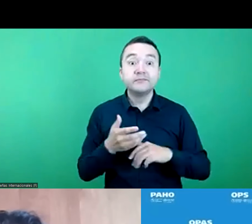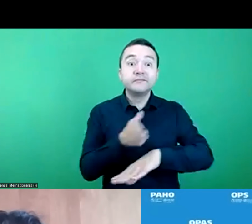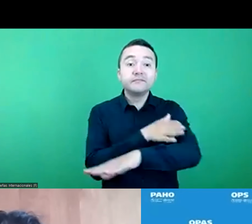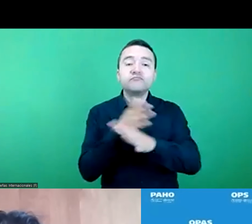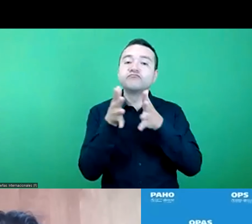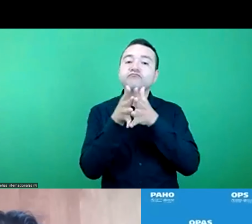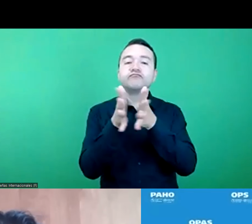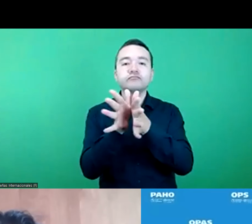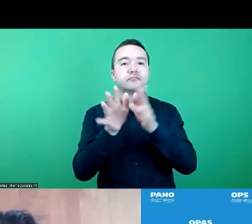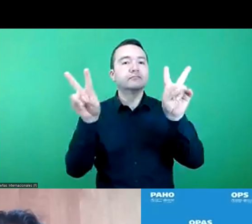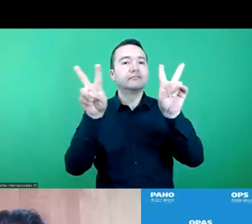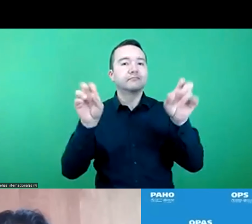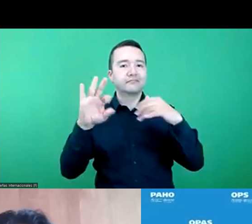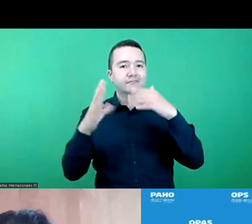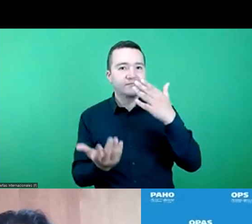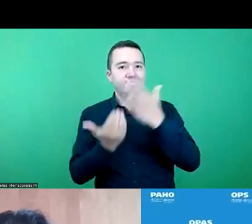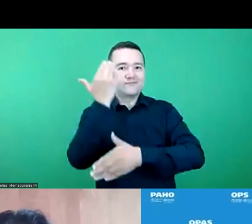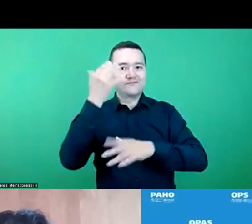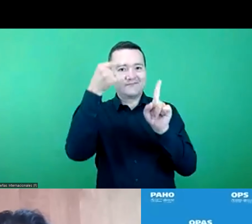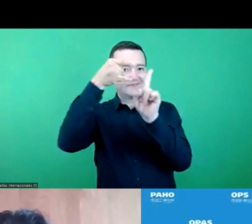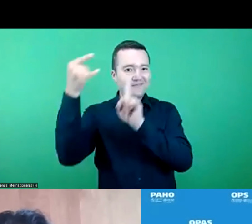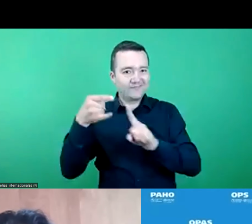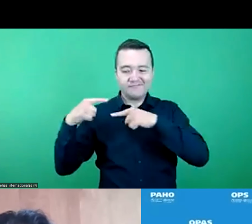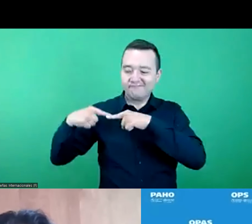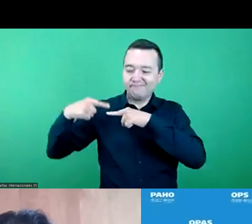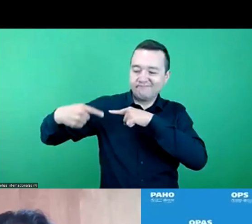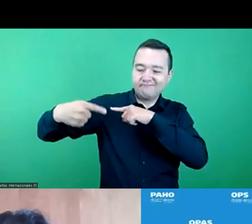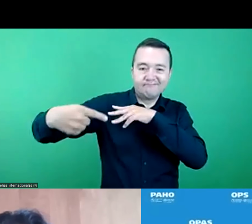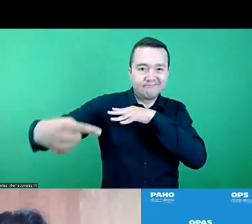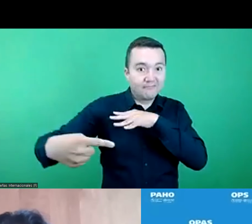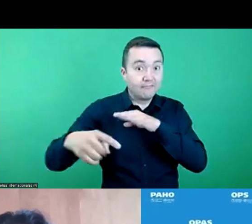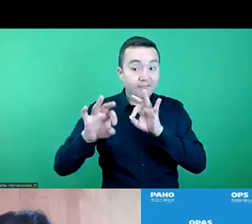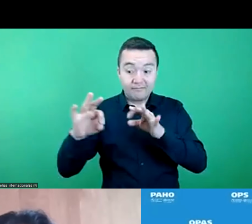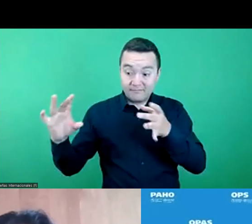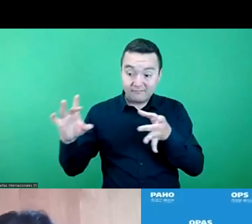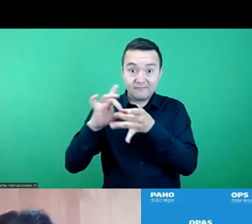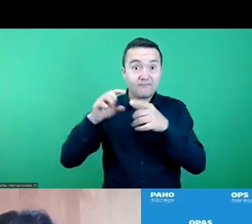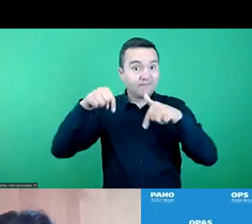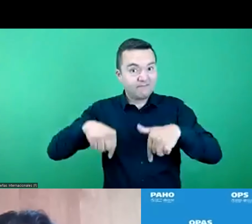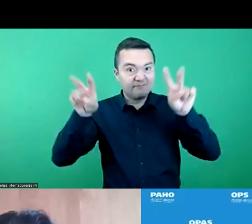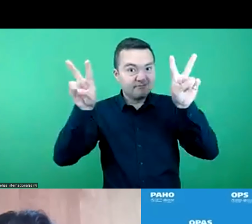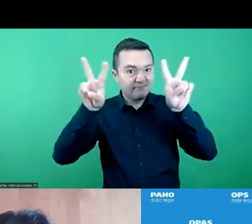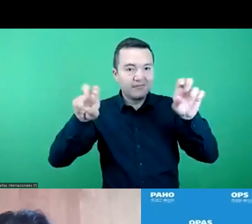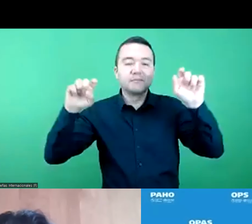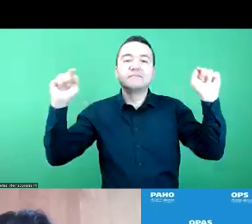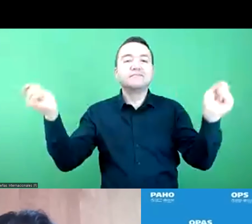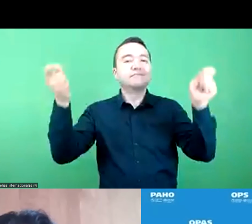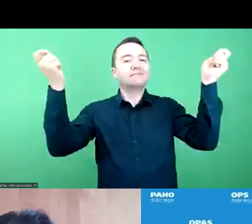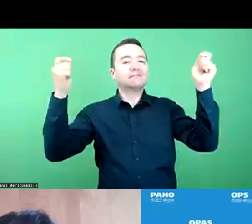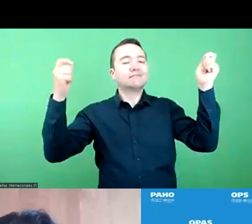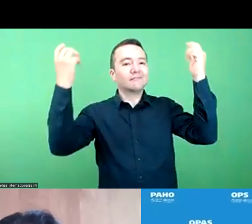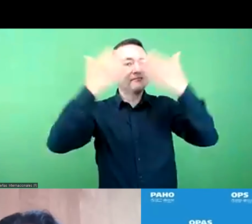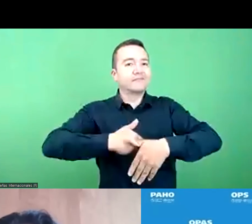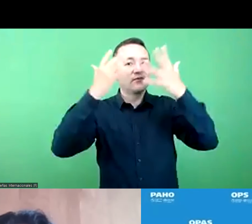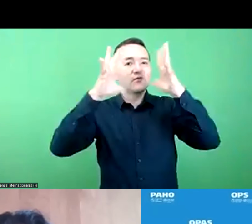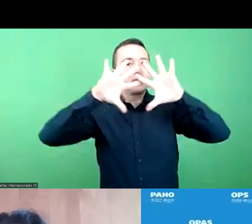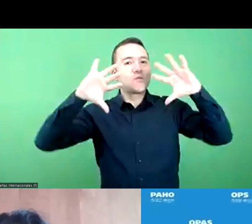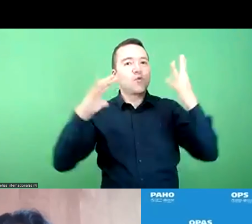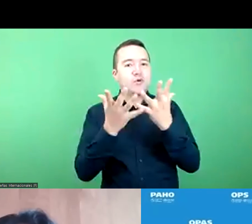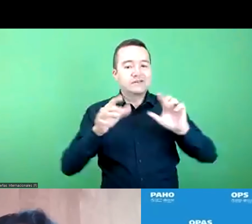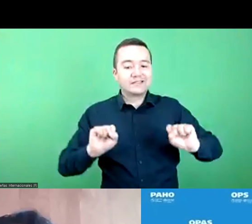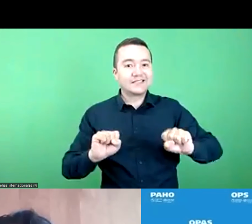salud. Y en esta ocasión nos sumamos con una actividad en torno a la celebración del Día Mundial de Seguridad del Paciente. Y